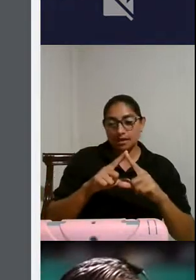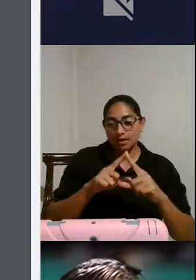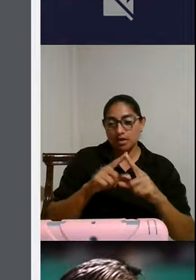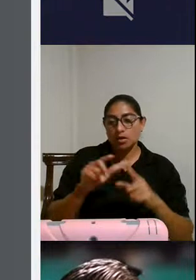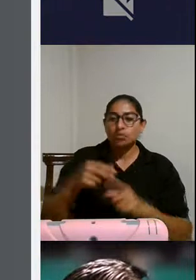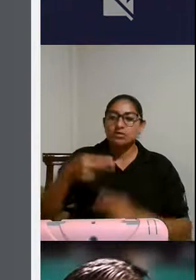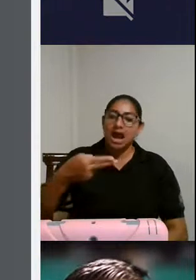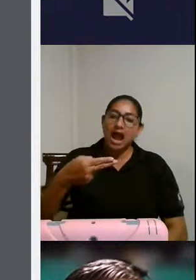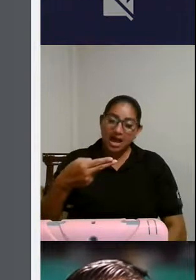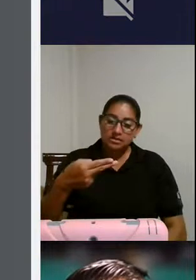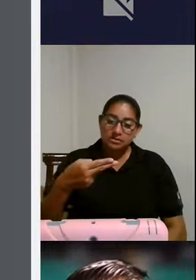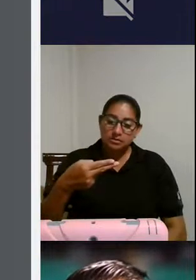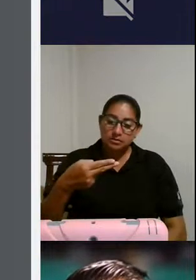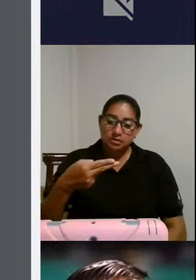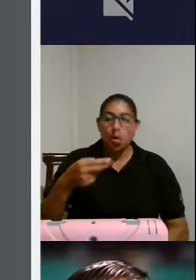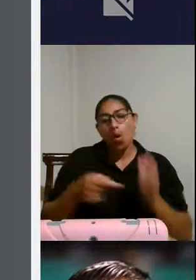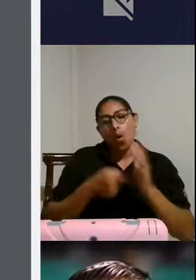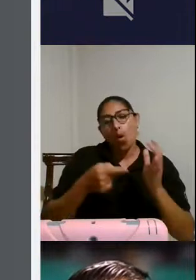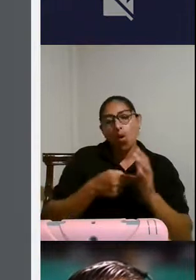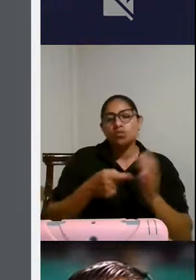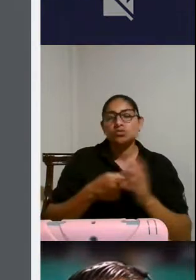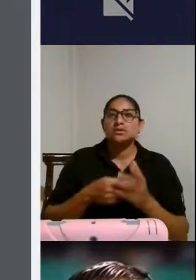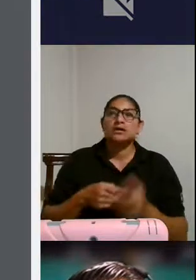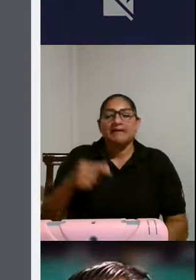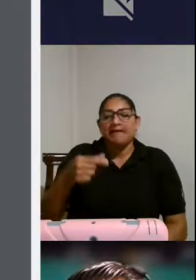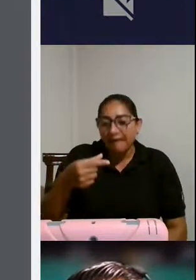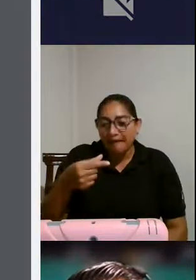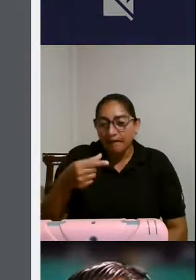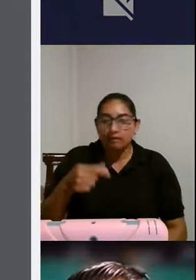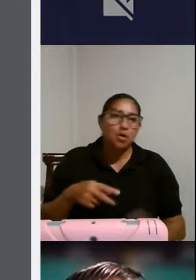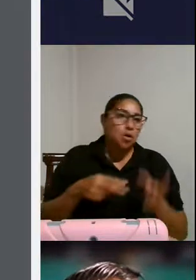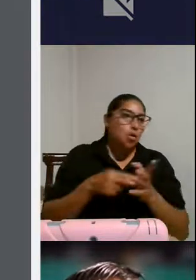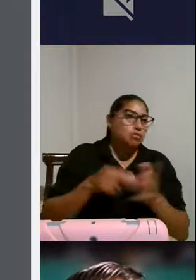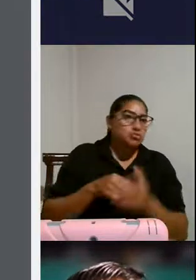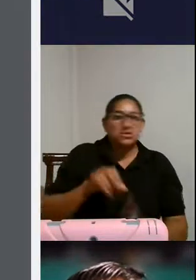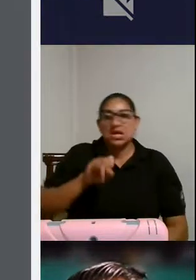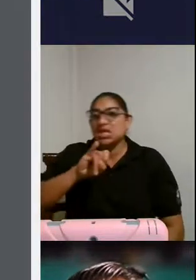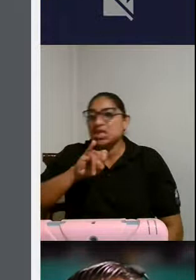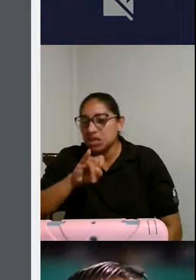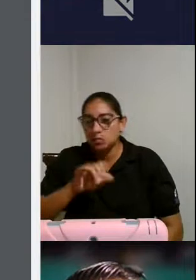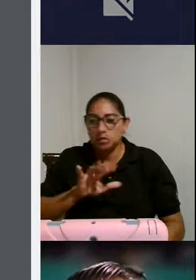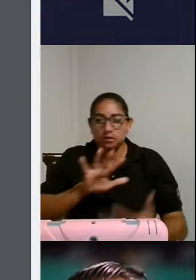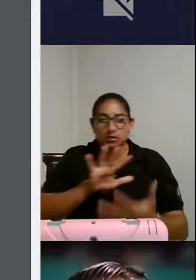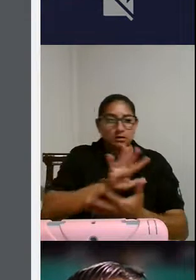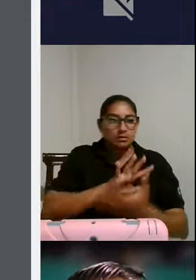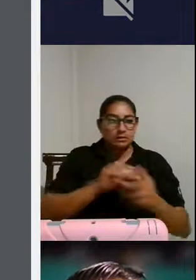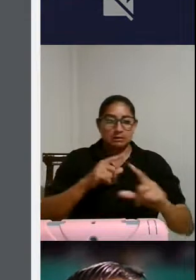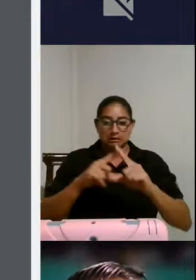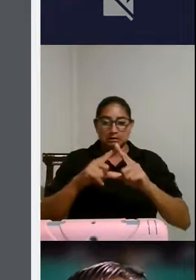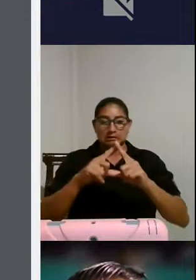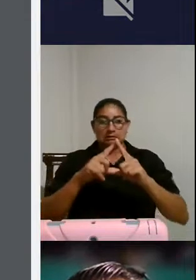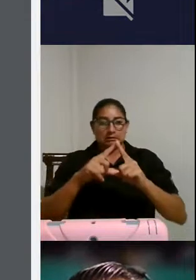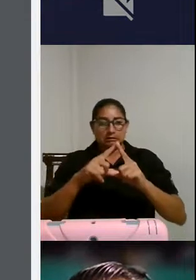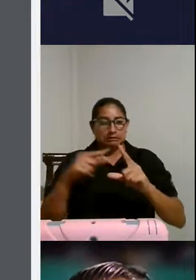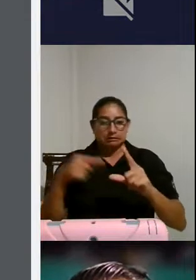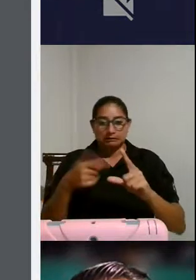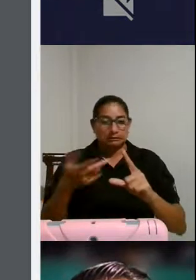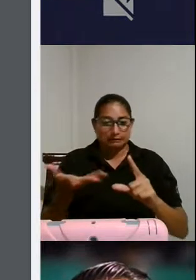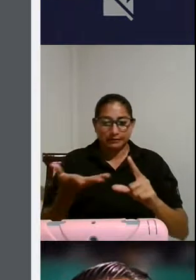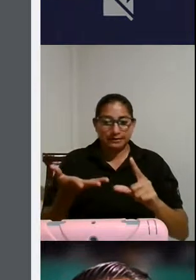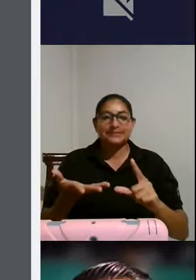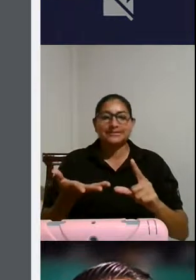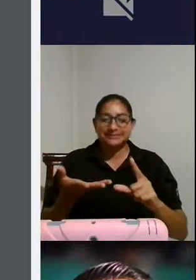h como para decir que hay un cambio, porque puede ser que el delta x a usted le cause cierta impresión ahí y,